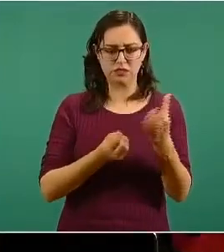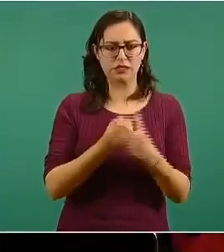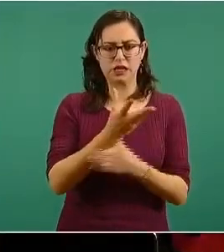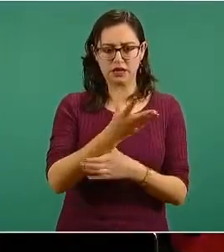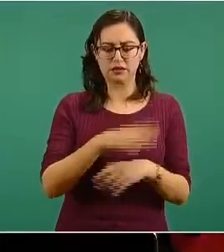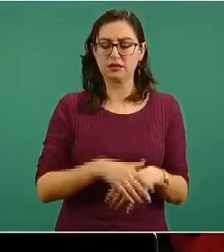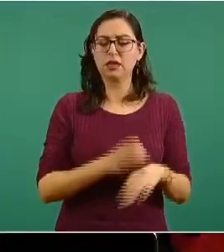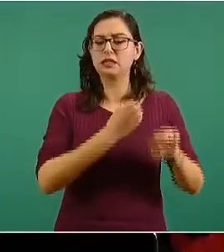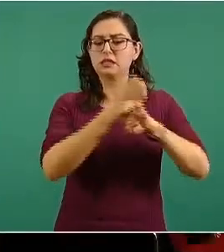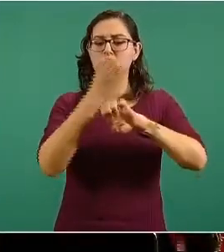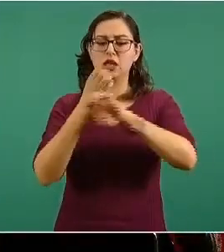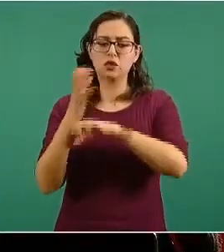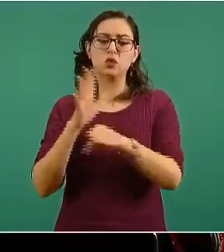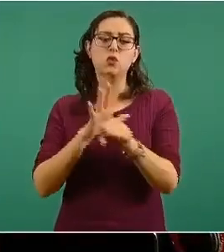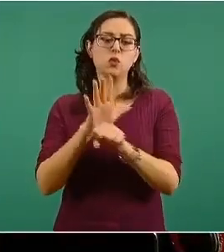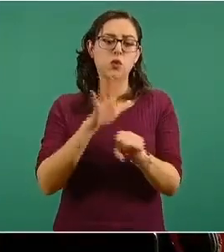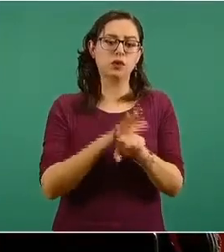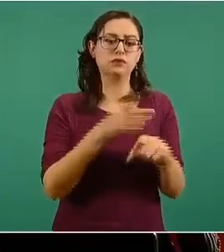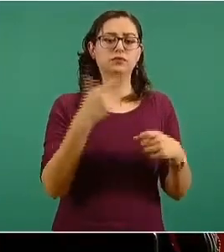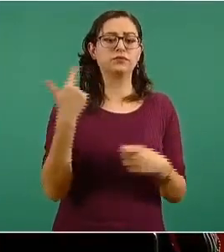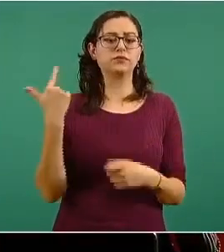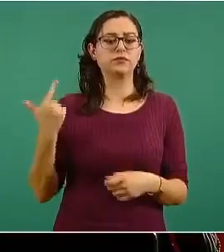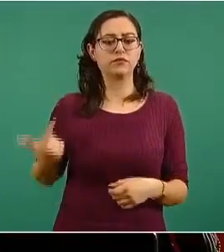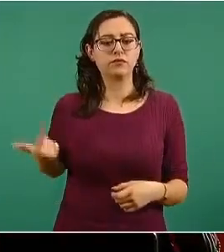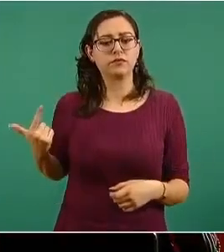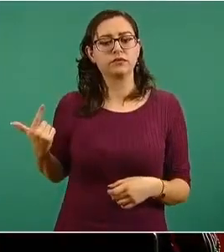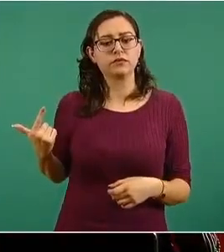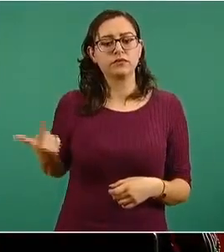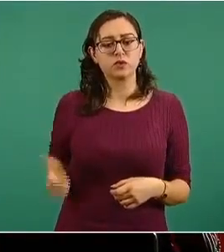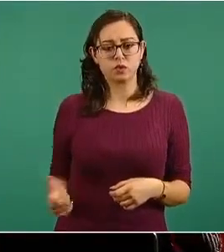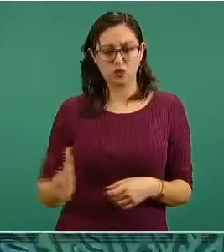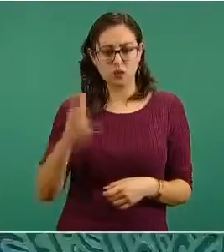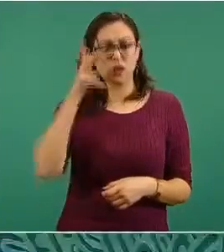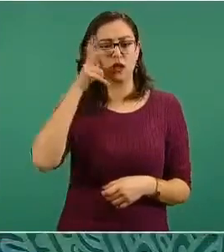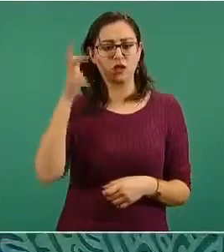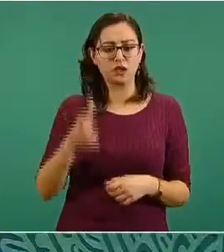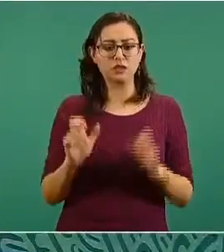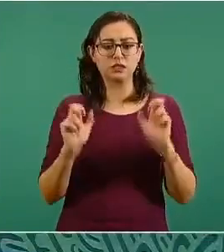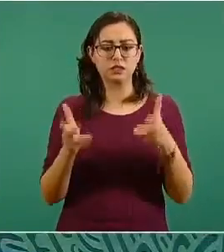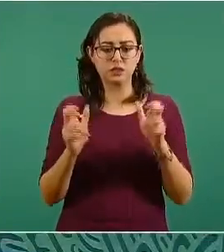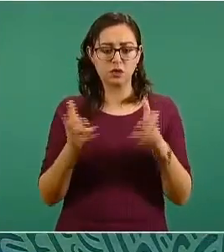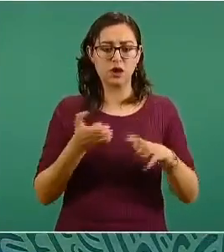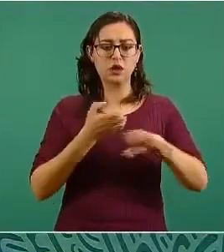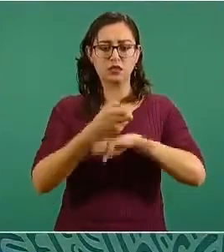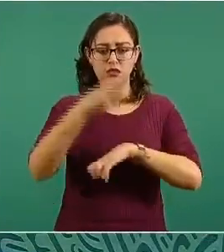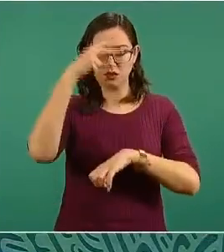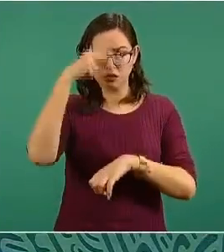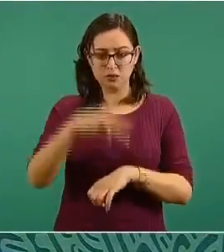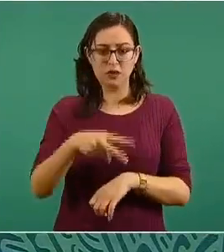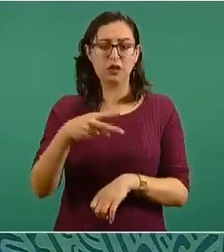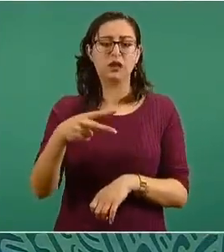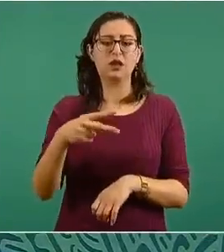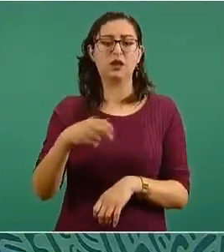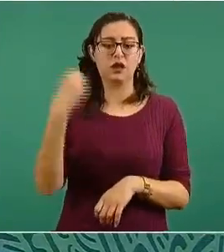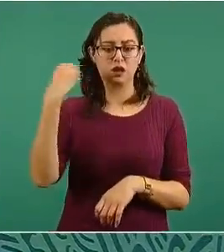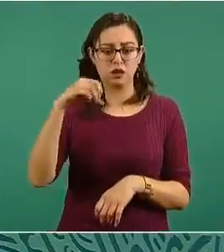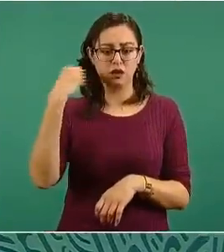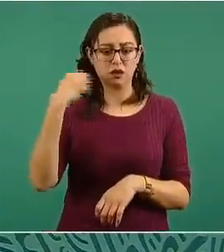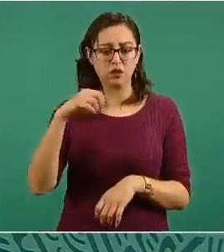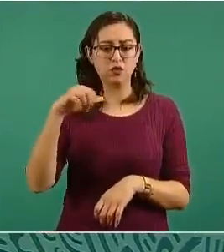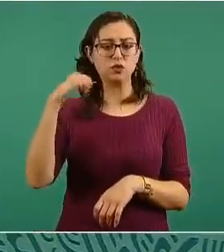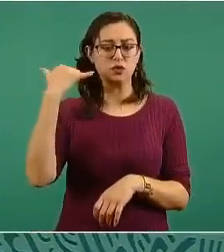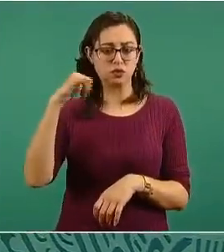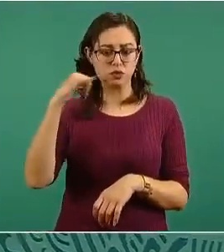federativas donde han ocurrido son diversas: Guanajuato 1, Hidalgo 1, Chihuahua 2, Estado de México 2, Oaxaca